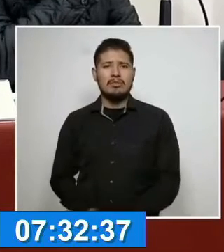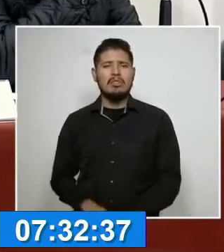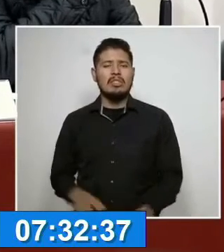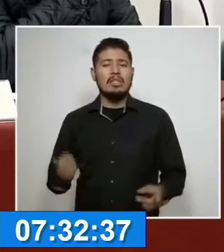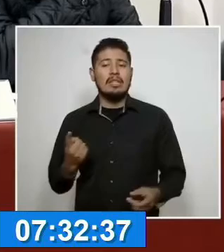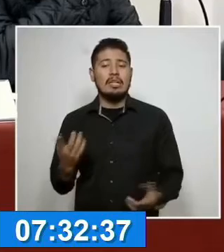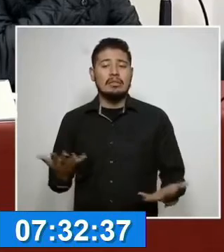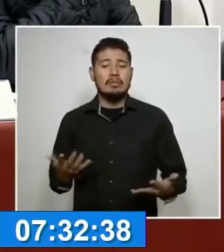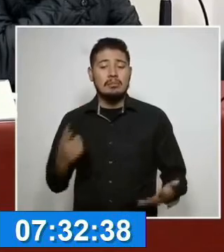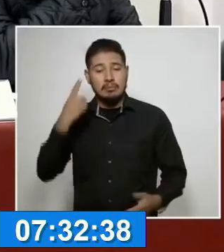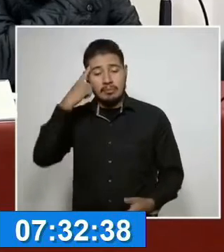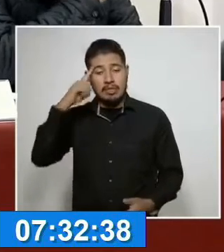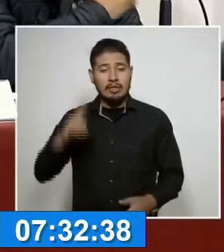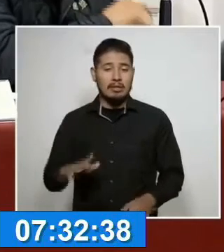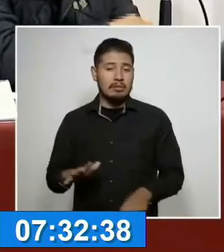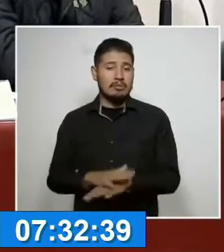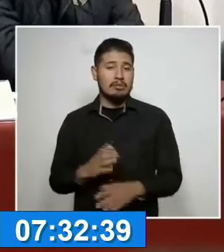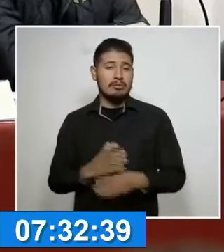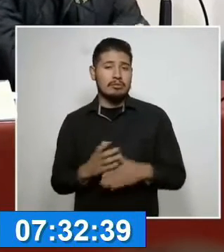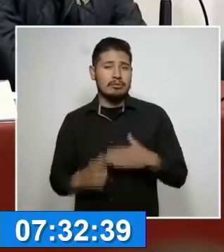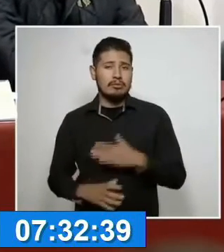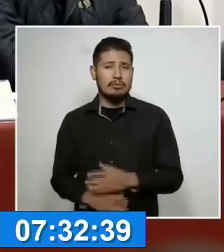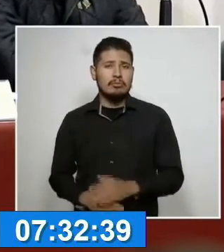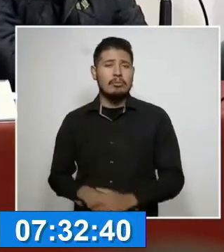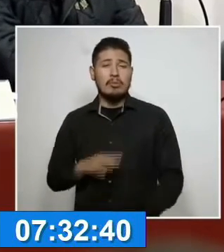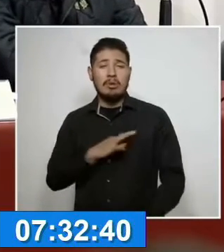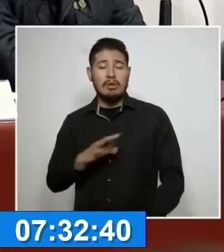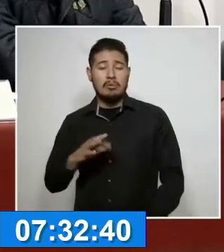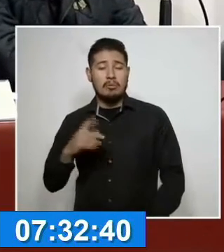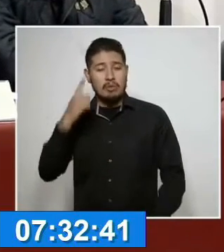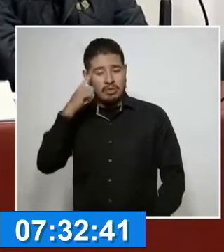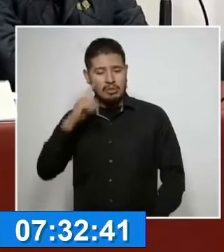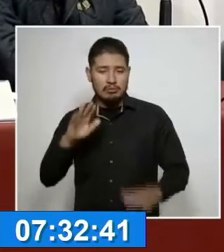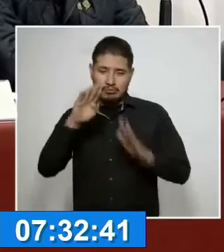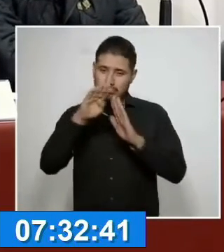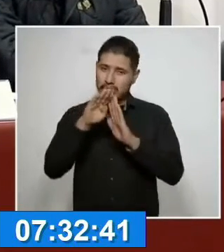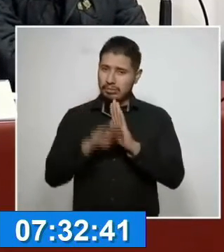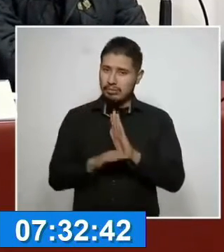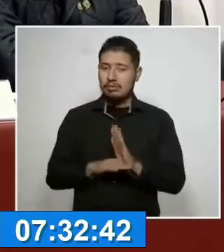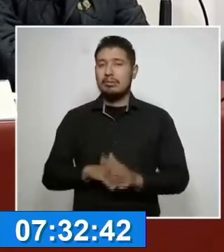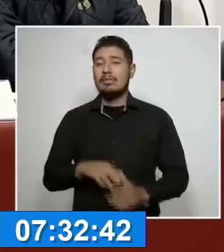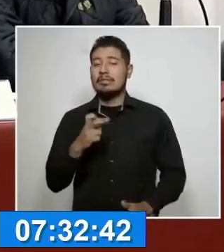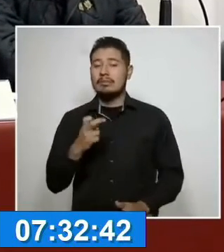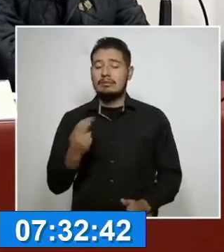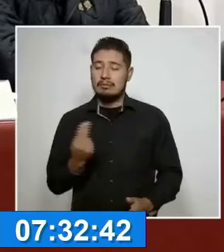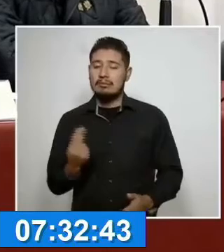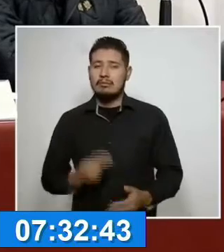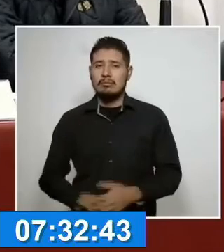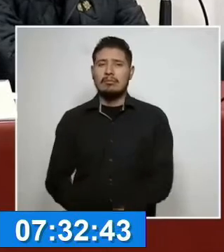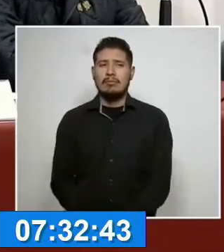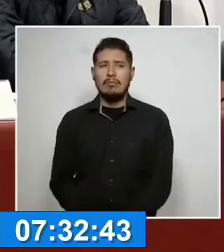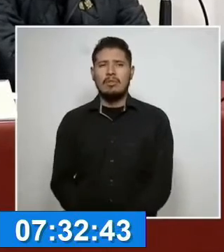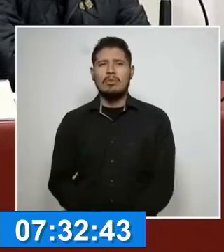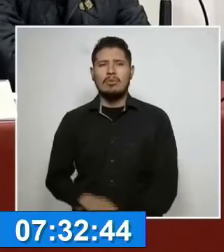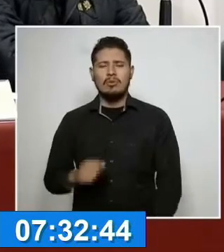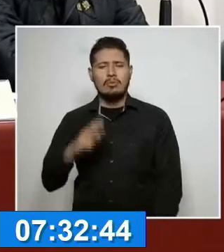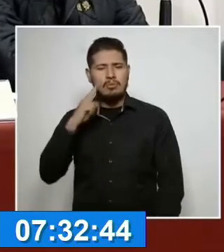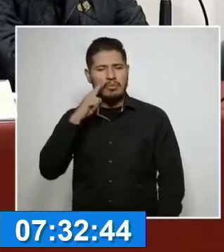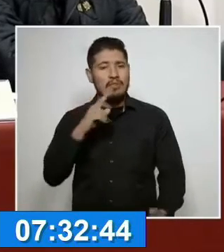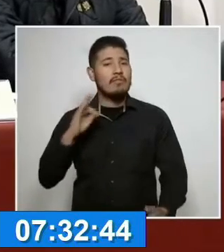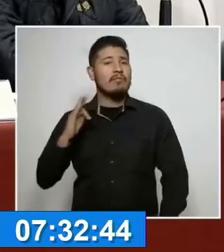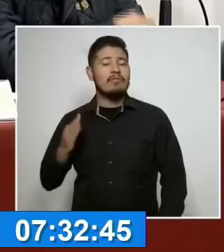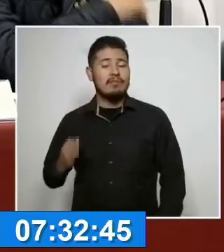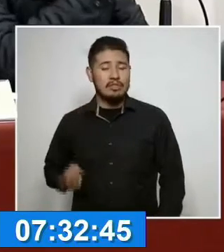que se van a presentar a continuación para lograr reducir esta situación. También un dato es que